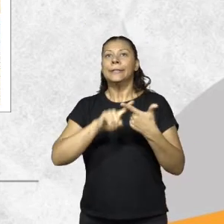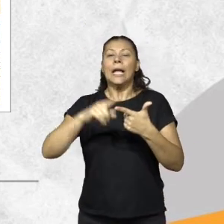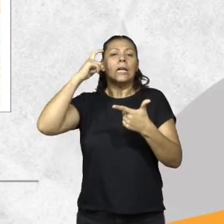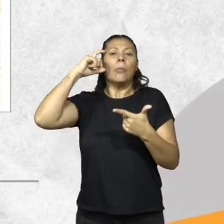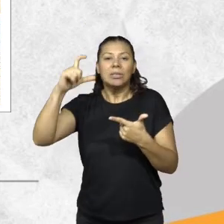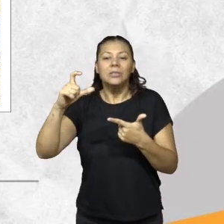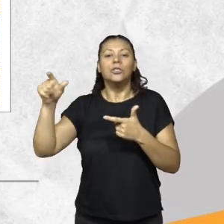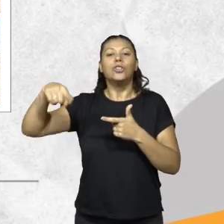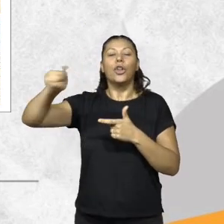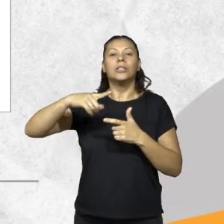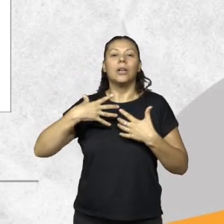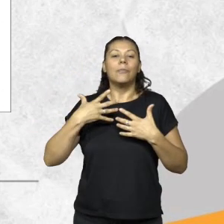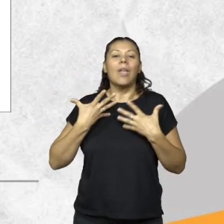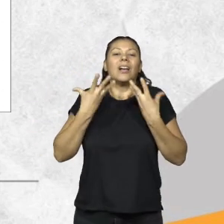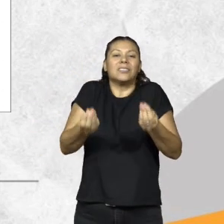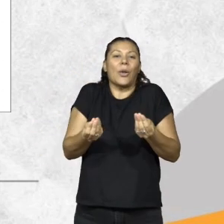a guardavidas.